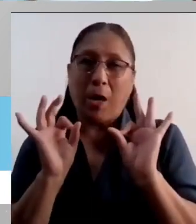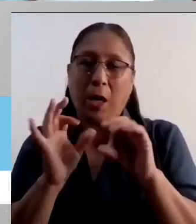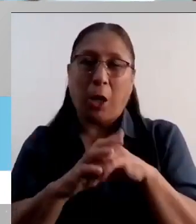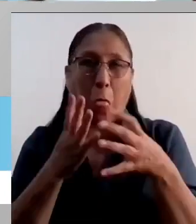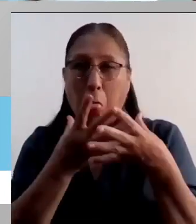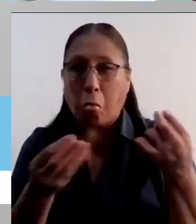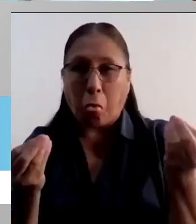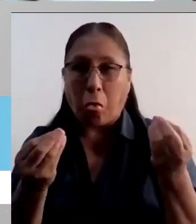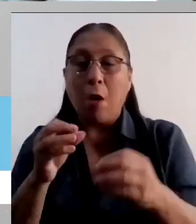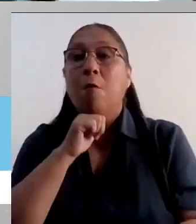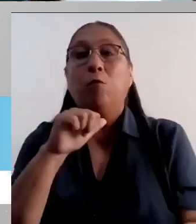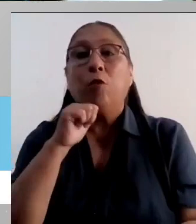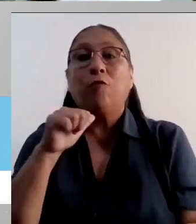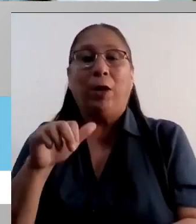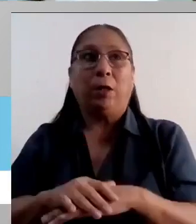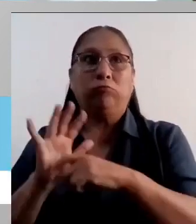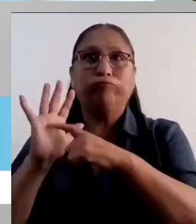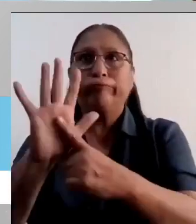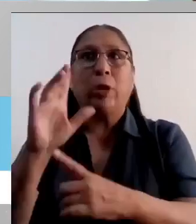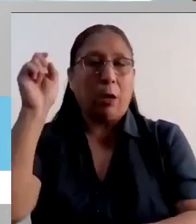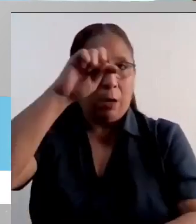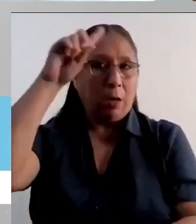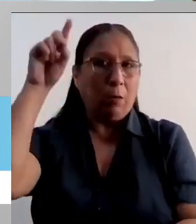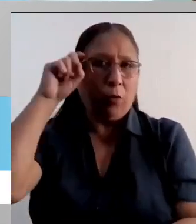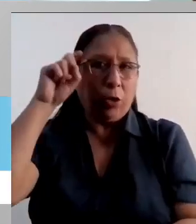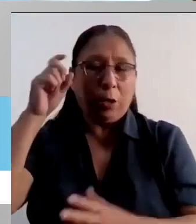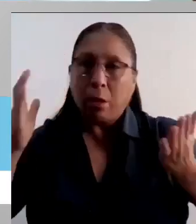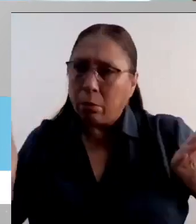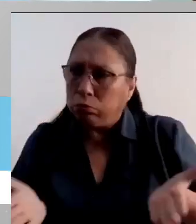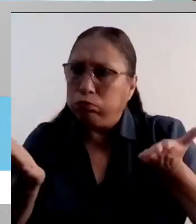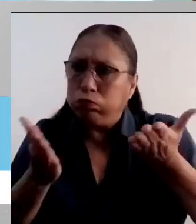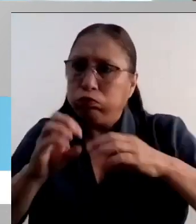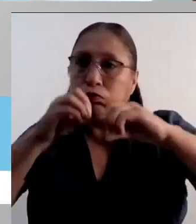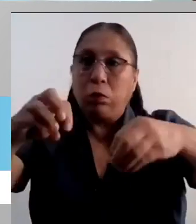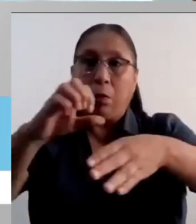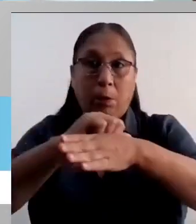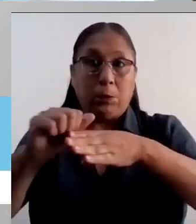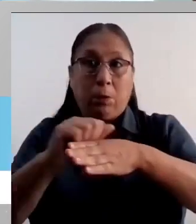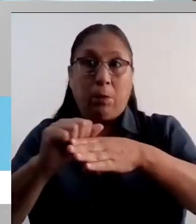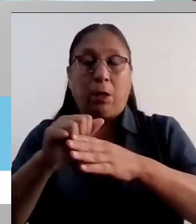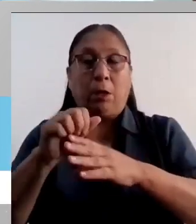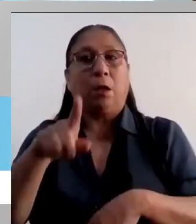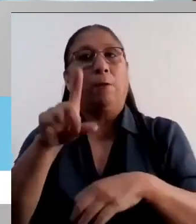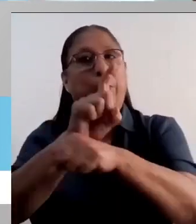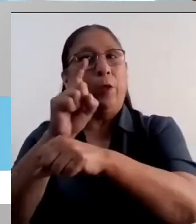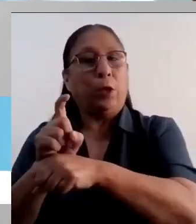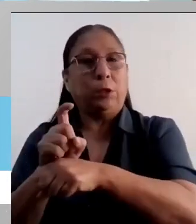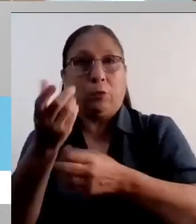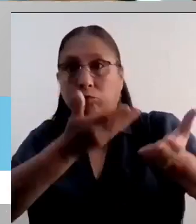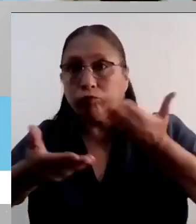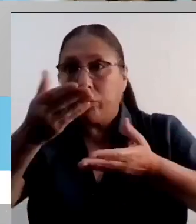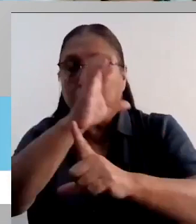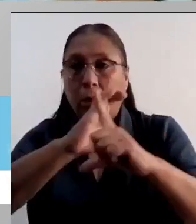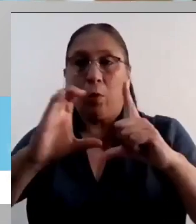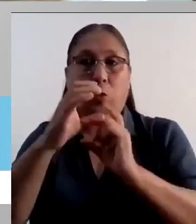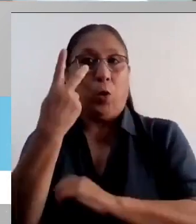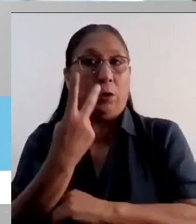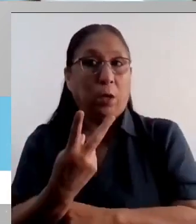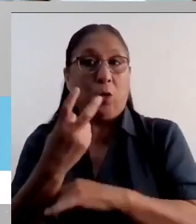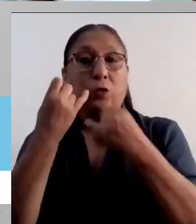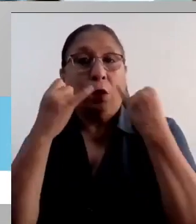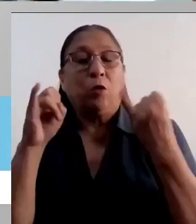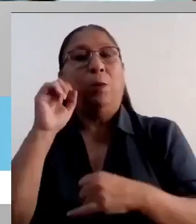falta de espacios y políticas públicas que incentiven su ejercicio. De hecho, la educación intercultural bilingüe es uno de los